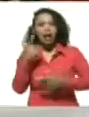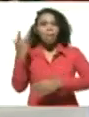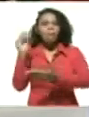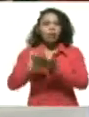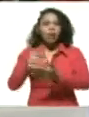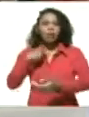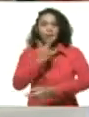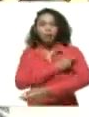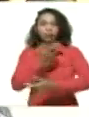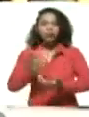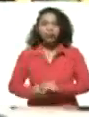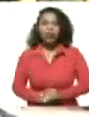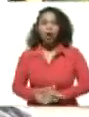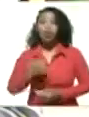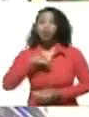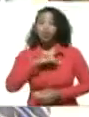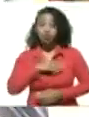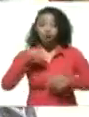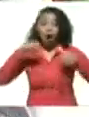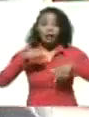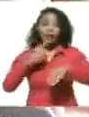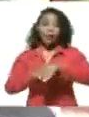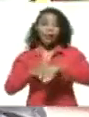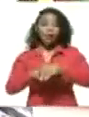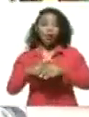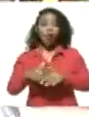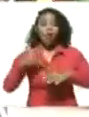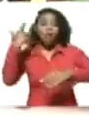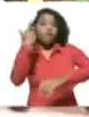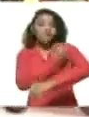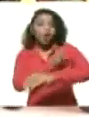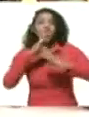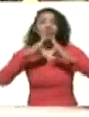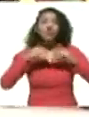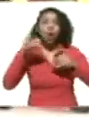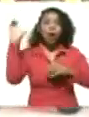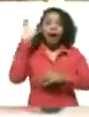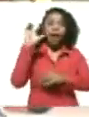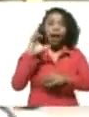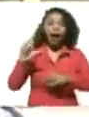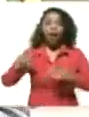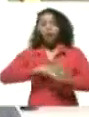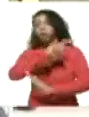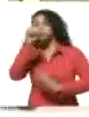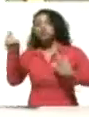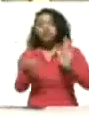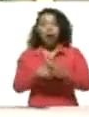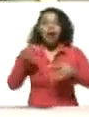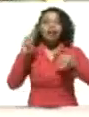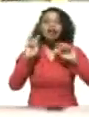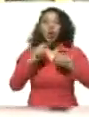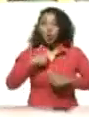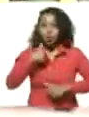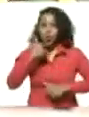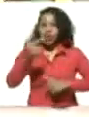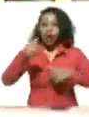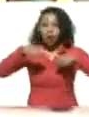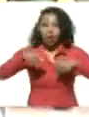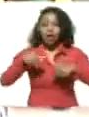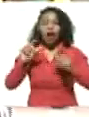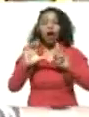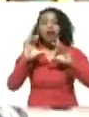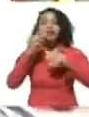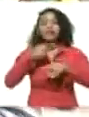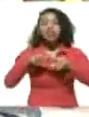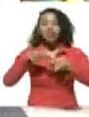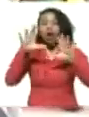colocar bueno estamos vacunando en este momento en toda la región capital como bien día empezando con niños de 2 a 11 años que puedan tener